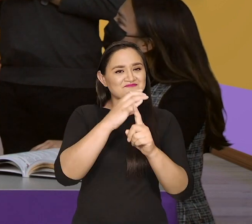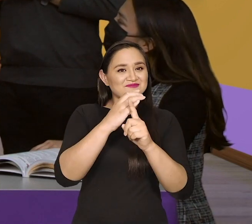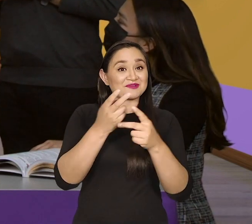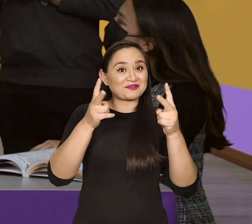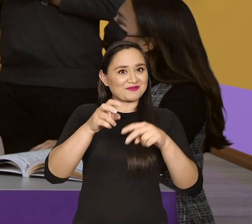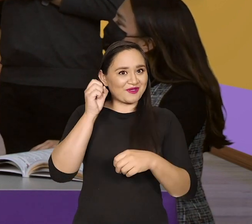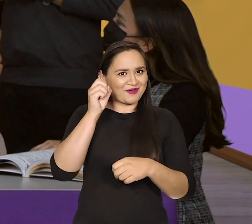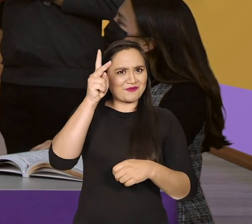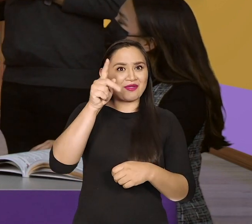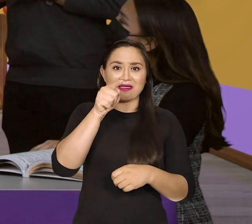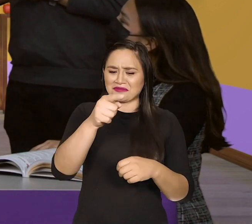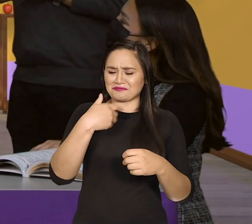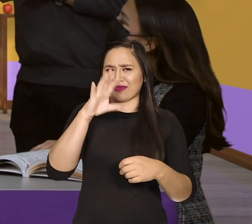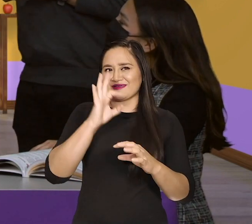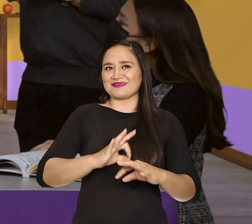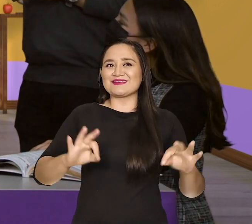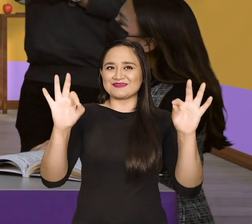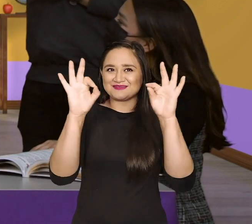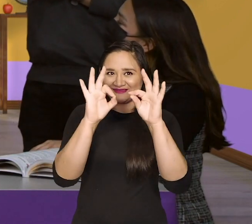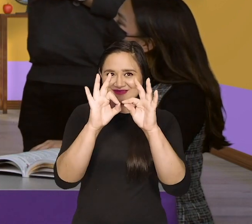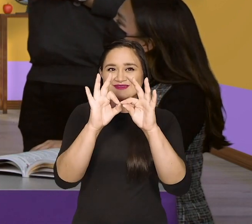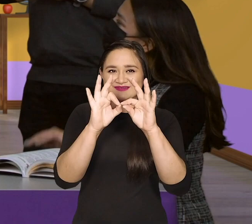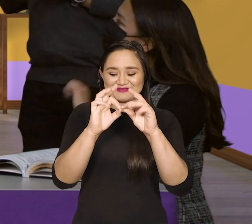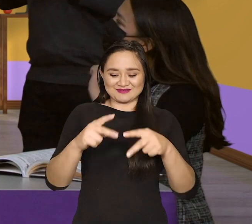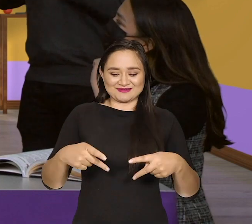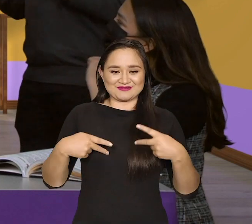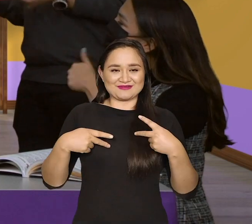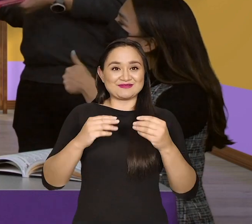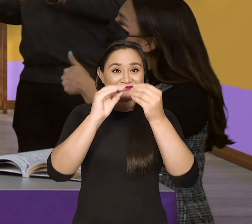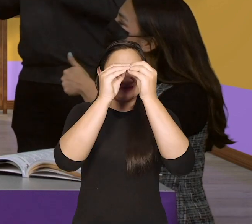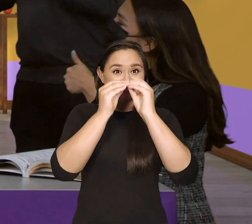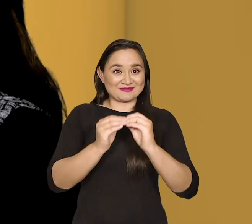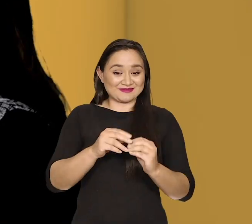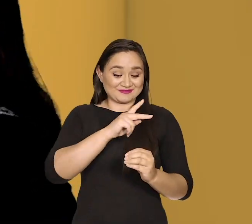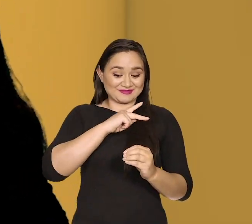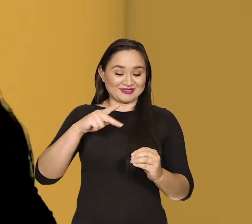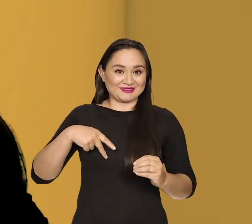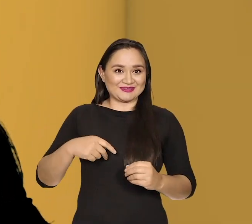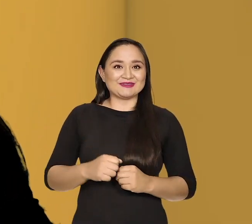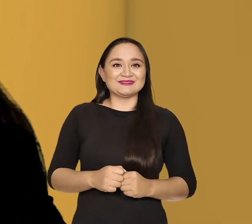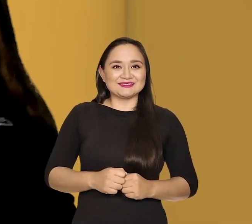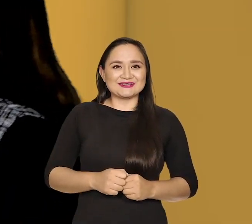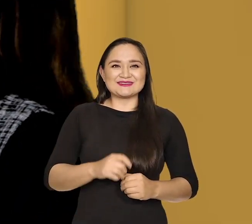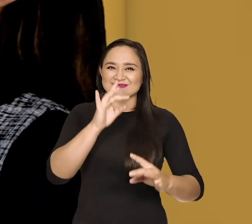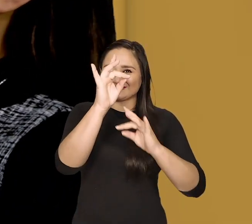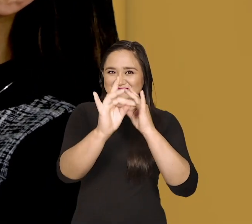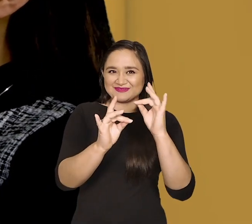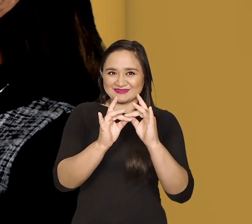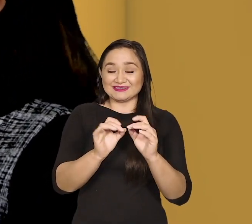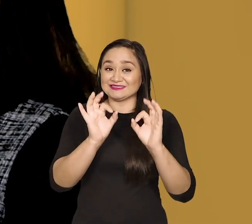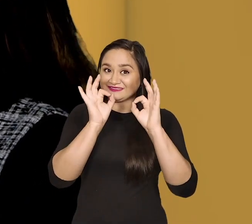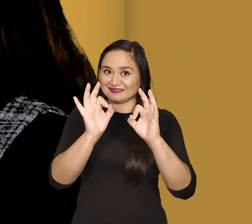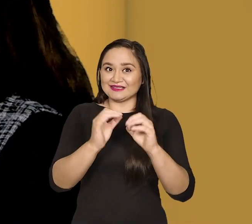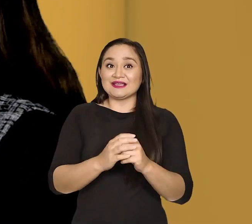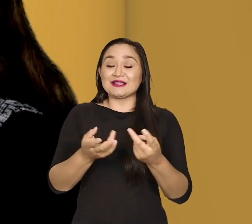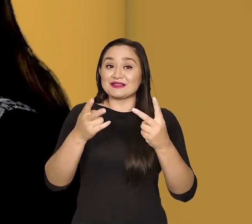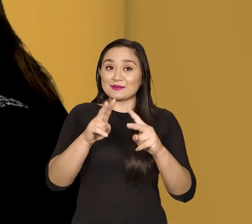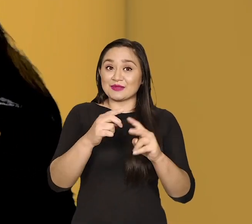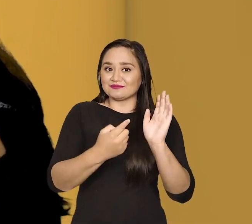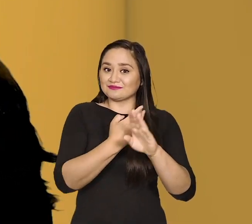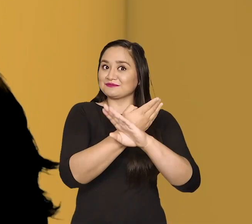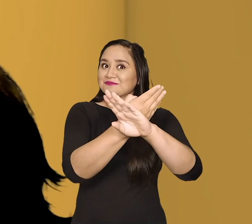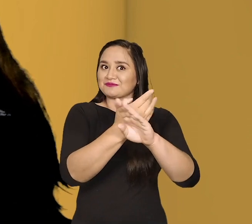visión algo muy importante en la profesión de la personalidad exacto y para que puedan representar